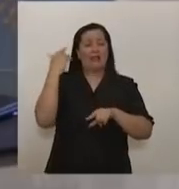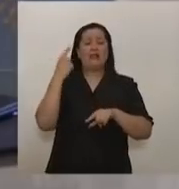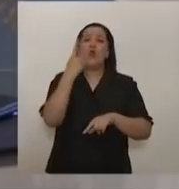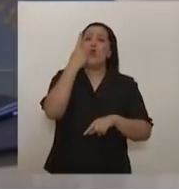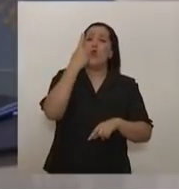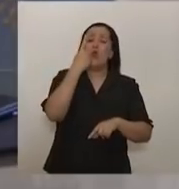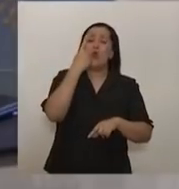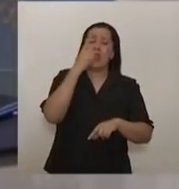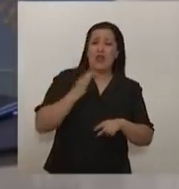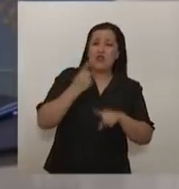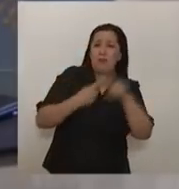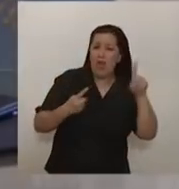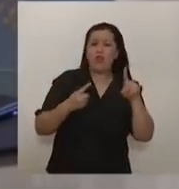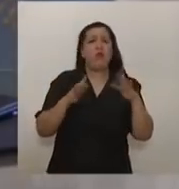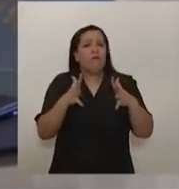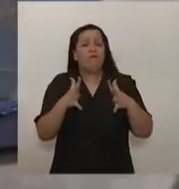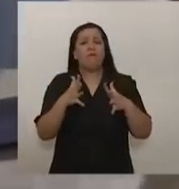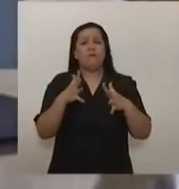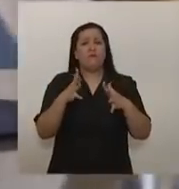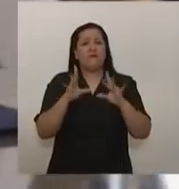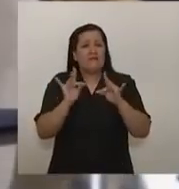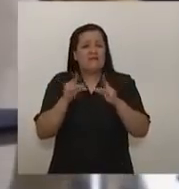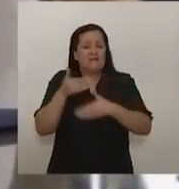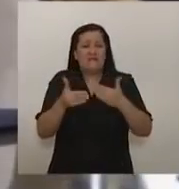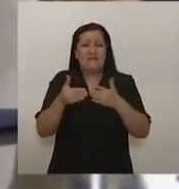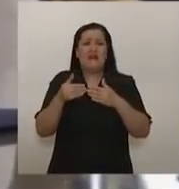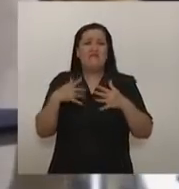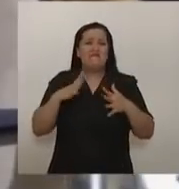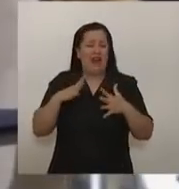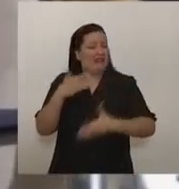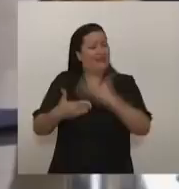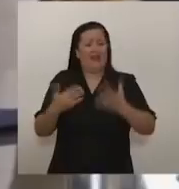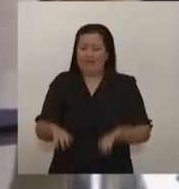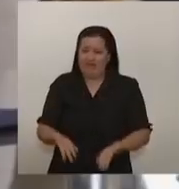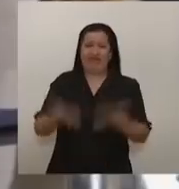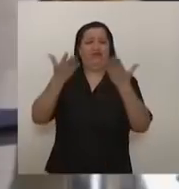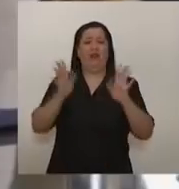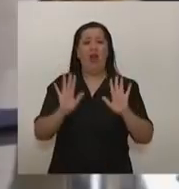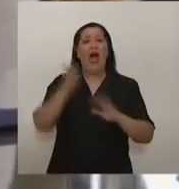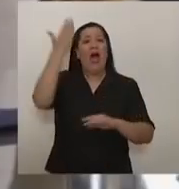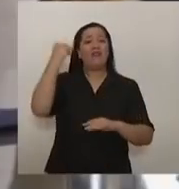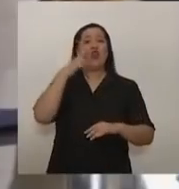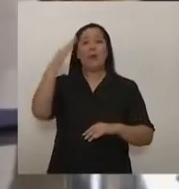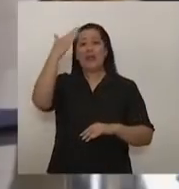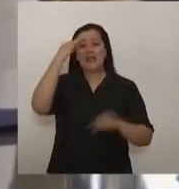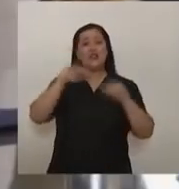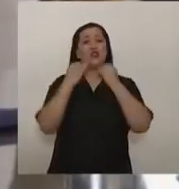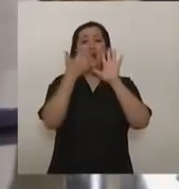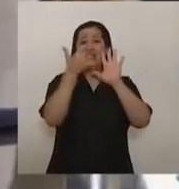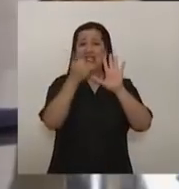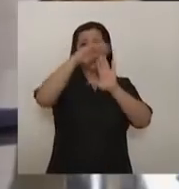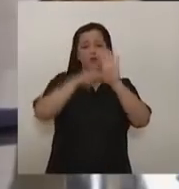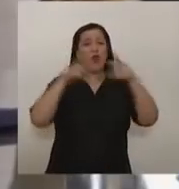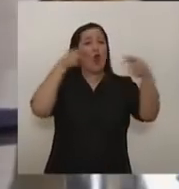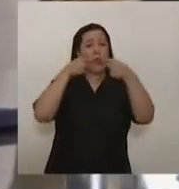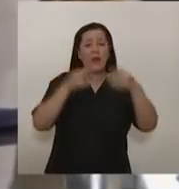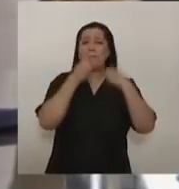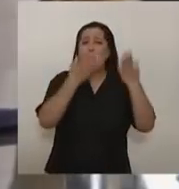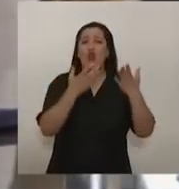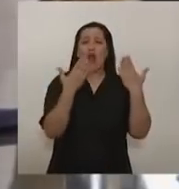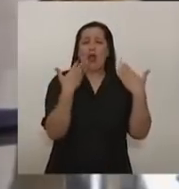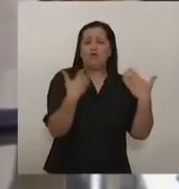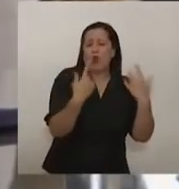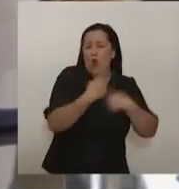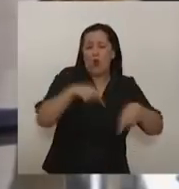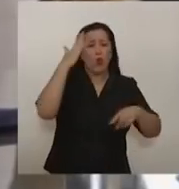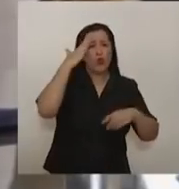empezó hace 1 año y medio. Cuando llegamos en 2015 nos pusimos 6 objetivos. Mejorar la cultura del poder